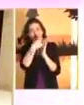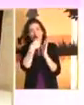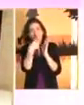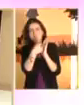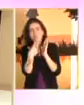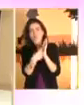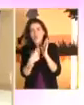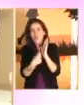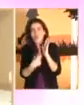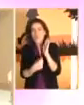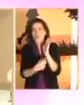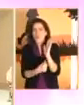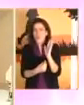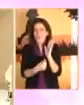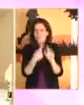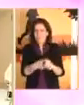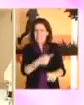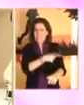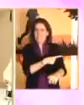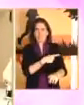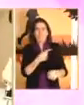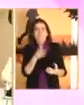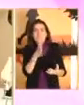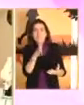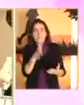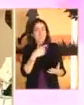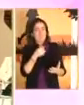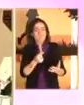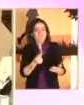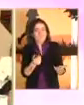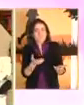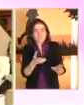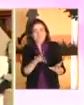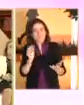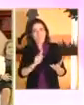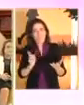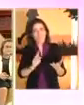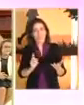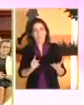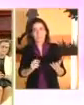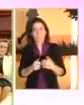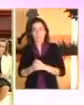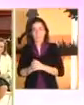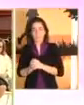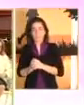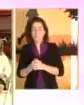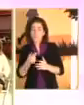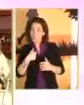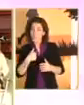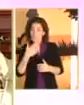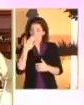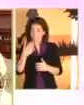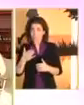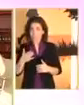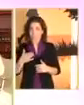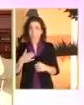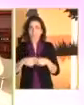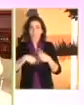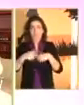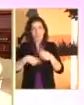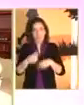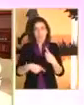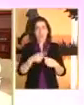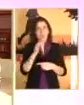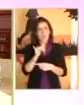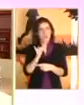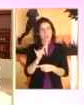hermanos y sobrinos no médicos y yo puedo asegurar que es maligna para la salud. Yo tengo que reconocer que tanto mi padre como